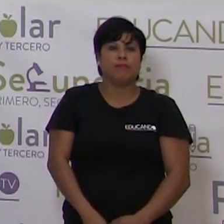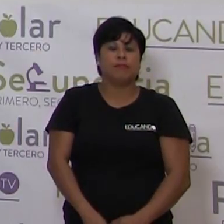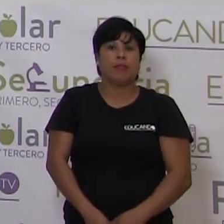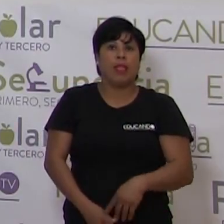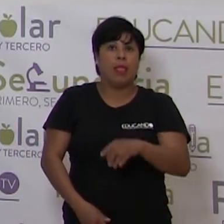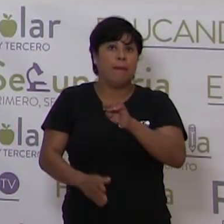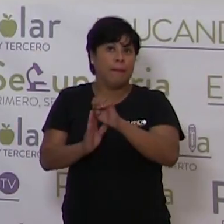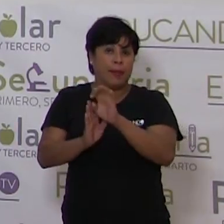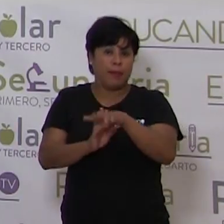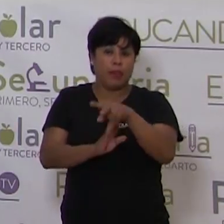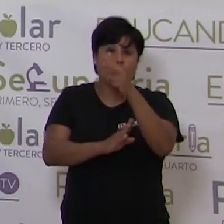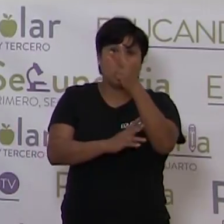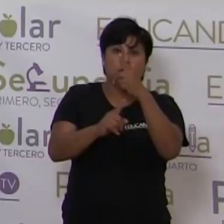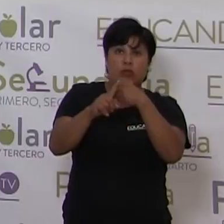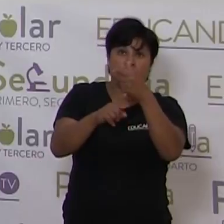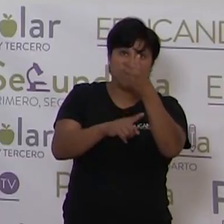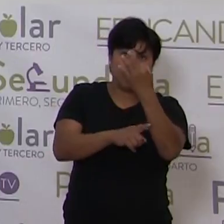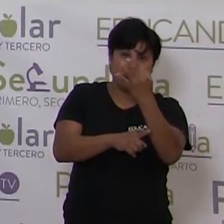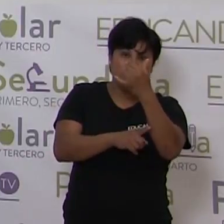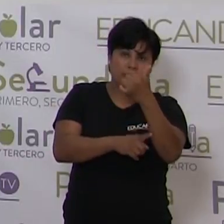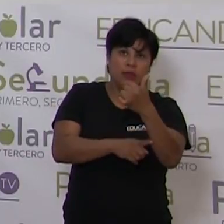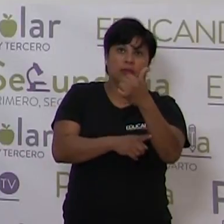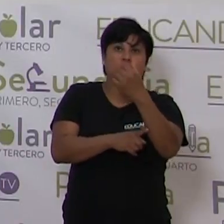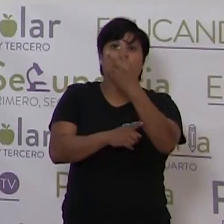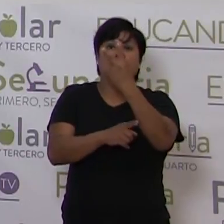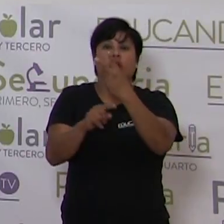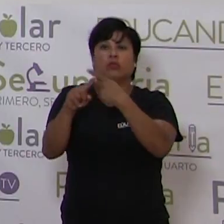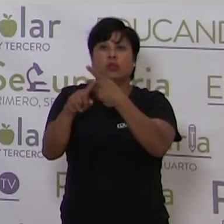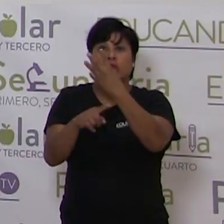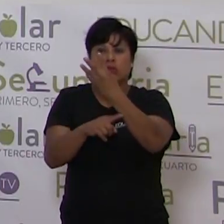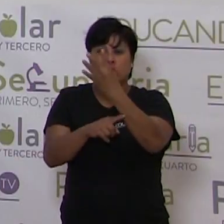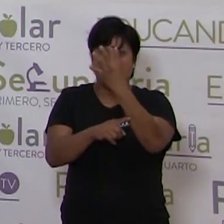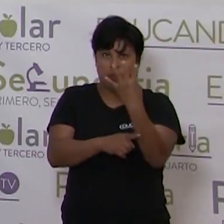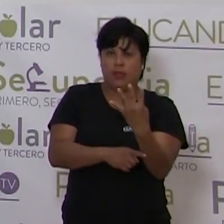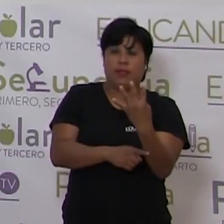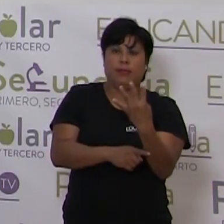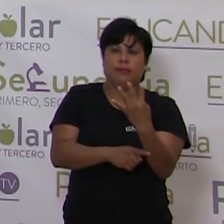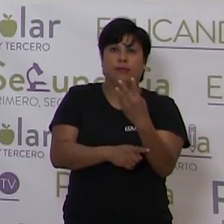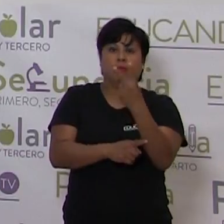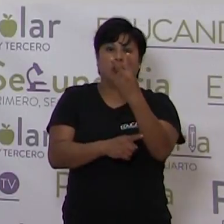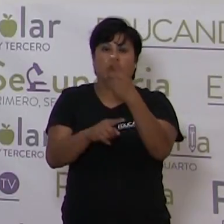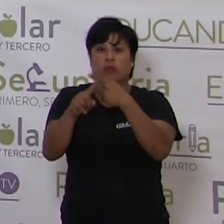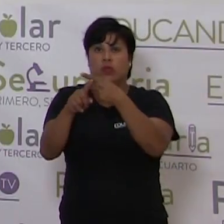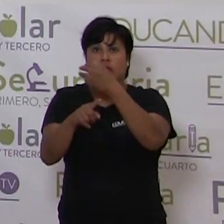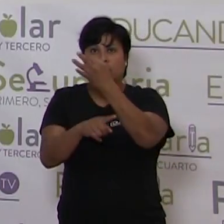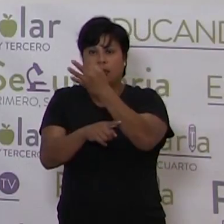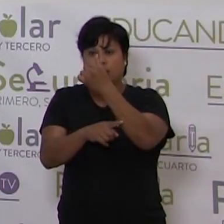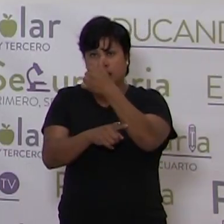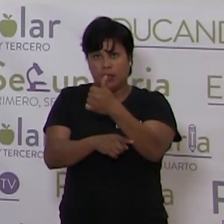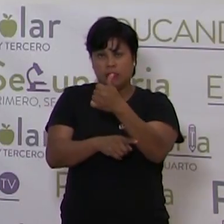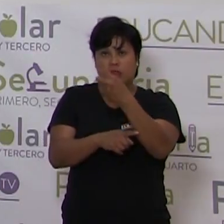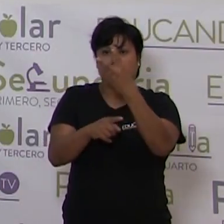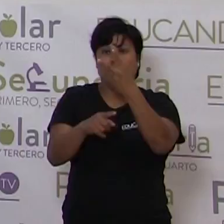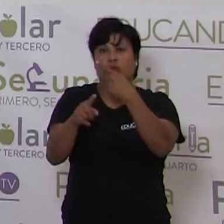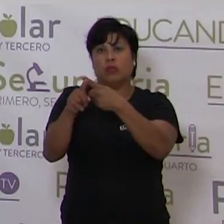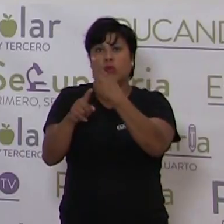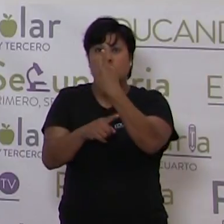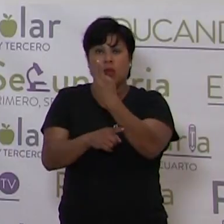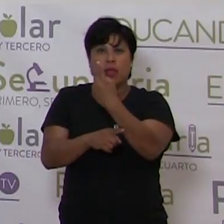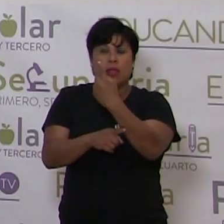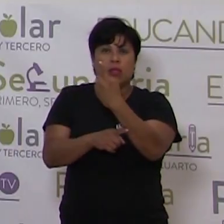Y digo, 2 por 3, 6, 2 por 2, 4. 2 por 3, 6, 2 por